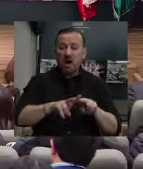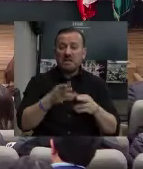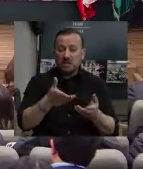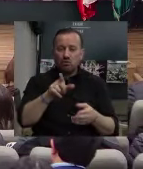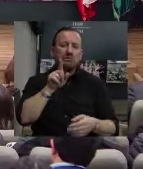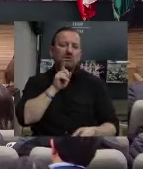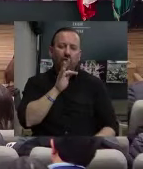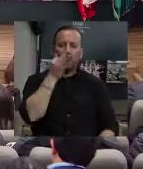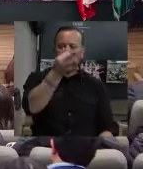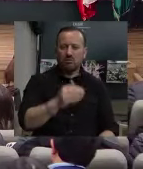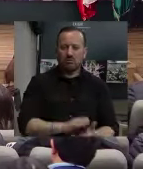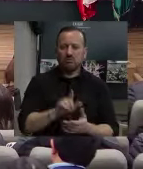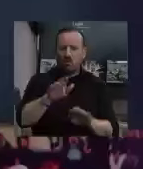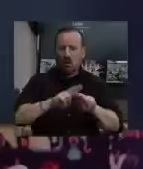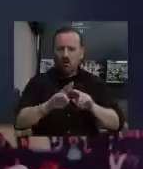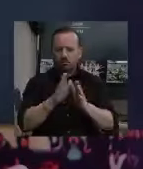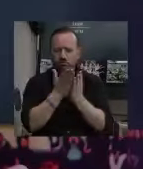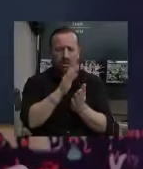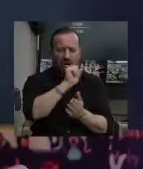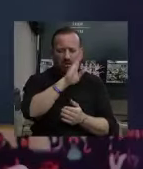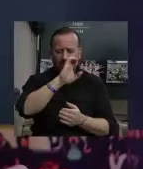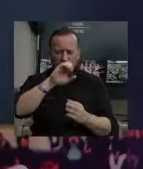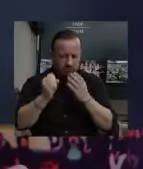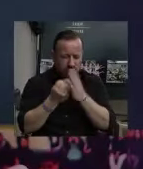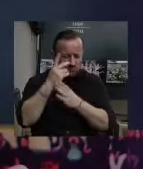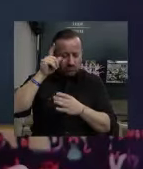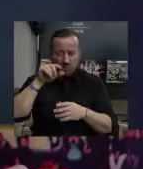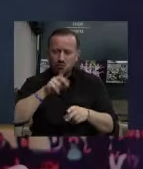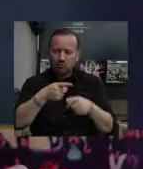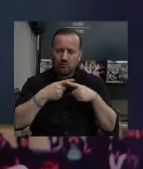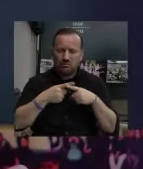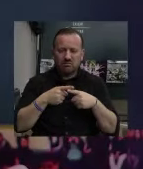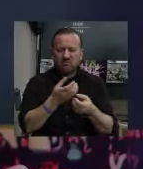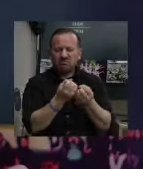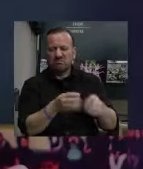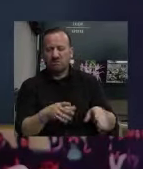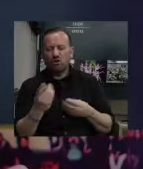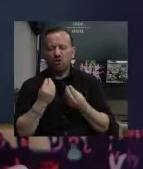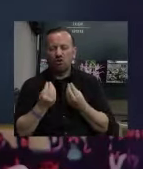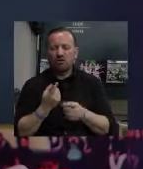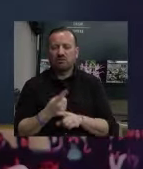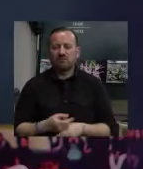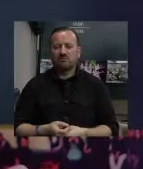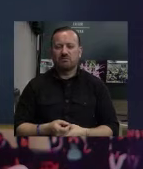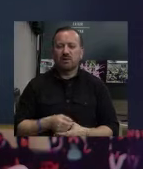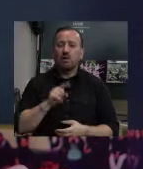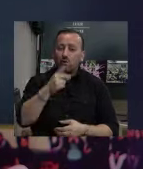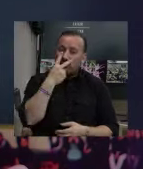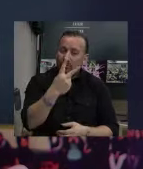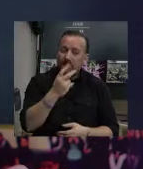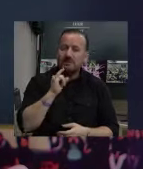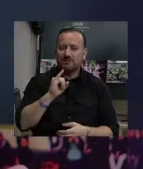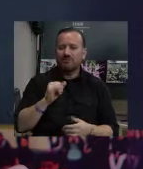futuro le hacen el libro El ABC de la innovación social no sirve para nada es lo que usted crea